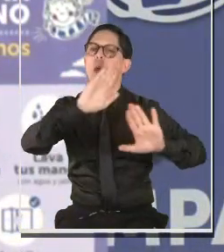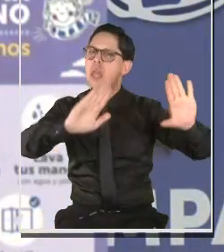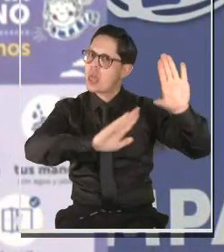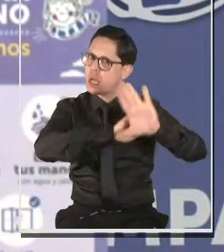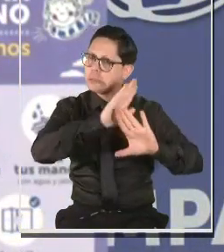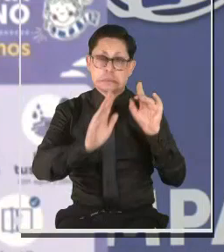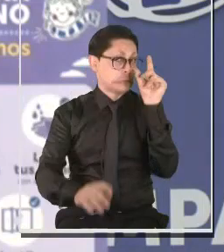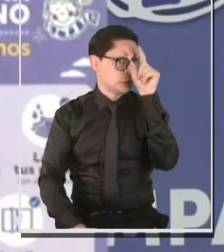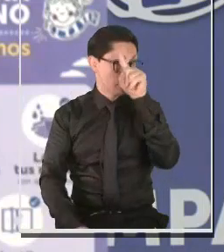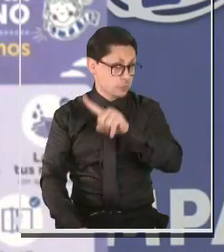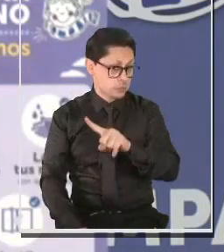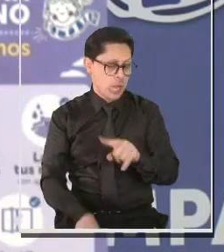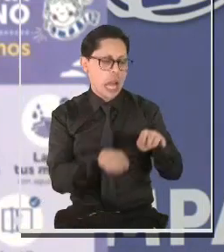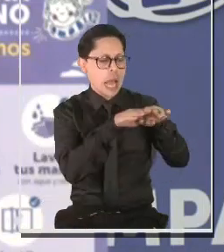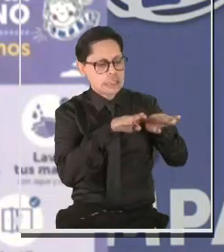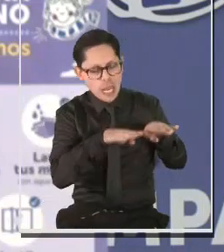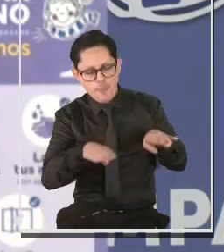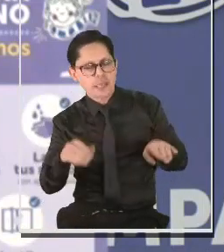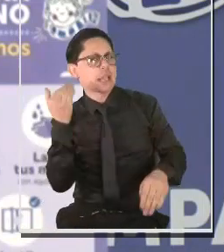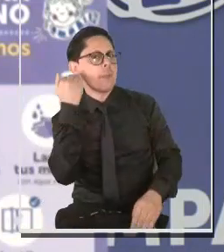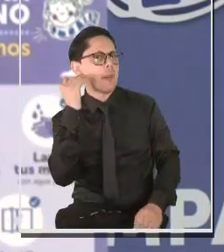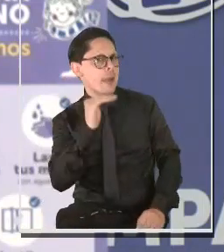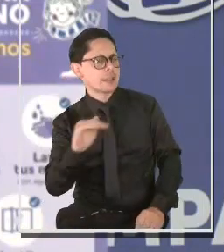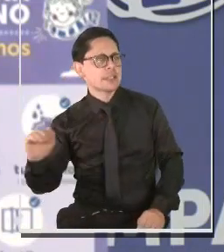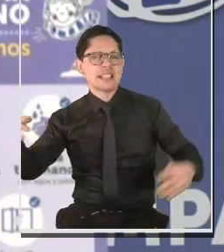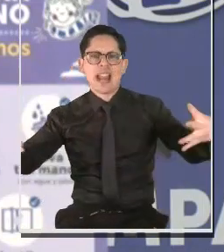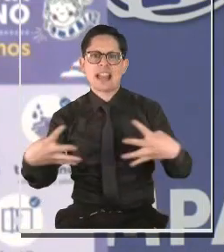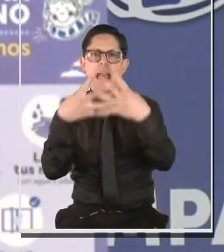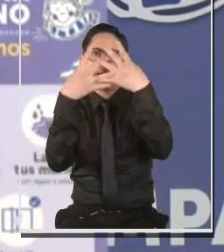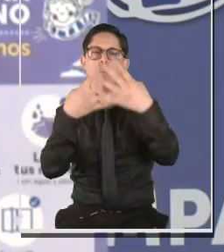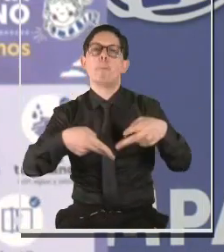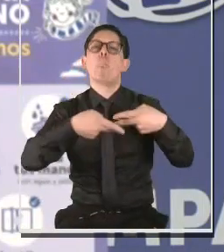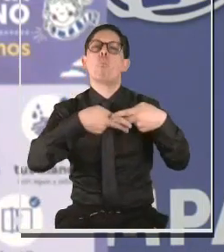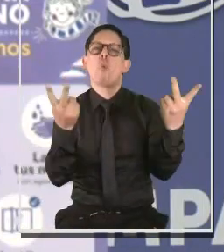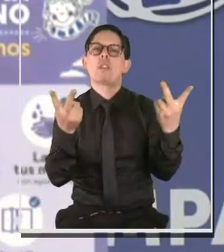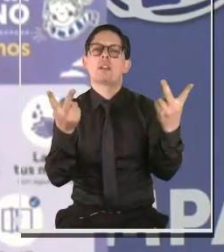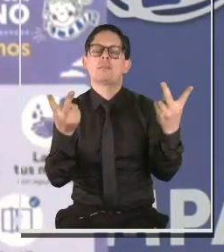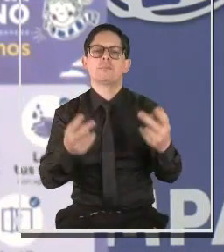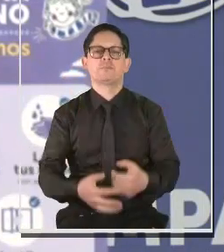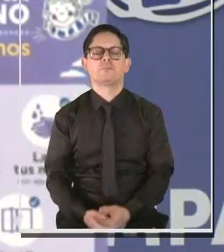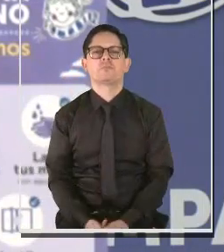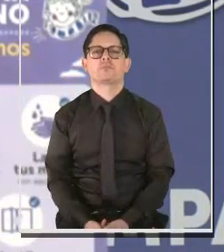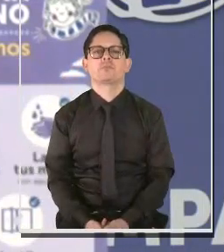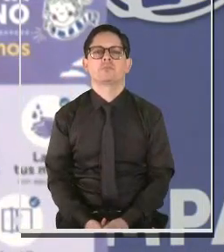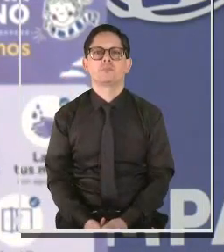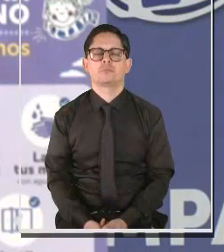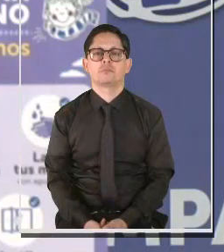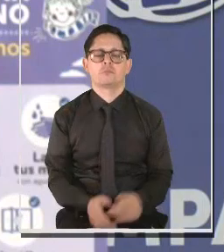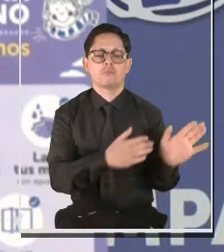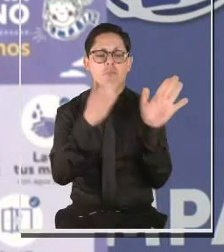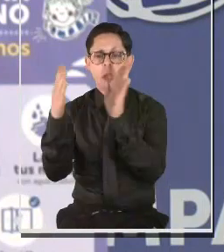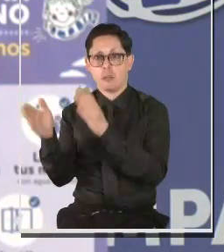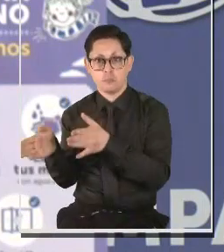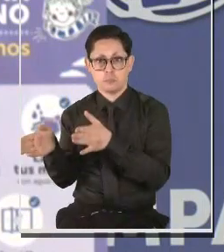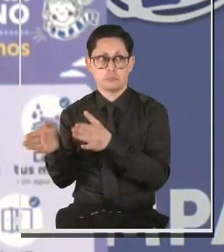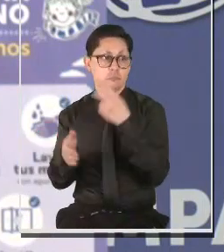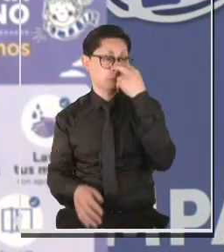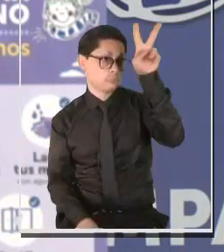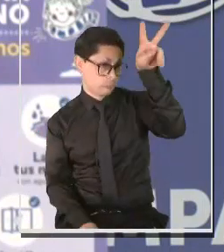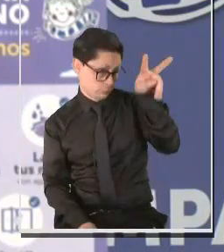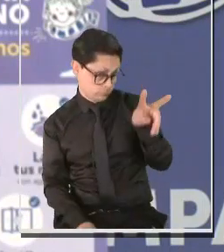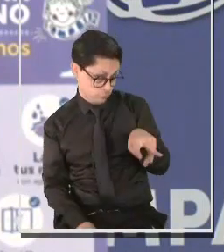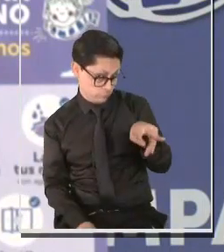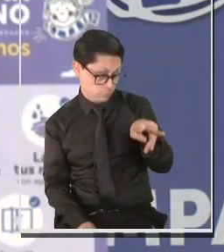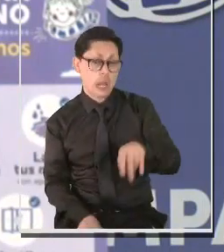y de complejidad de las camas pediátricas de la red pública ahora vamos a pasar a mirar